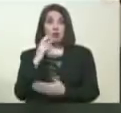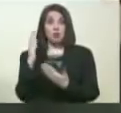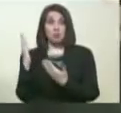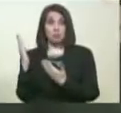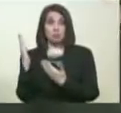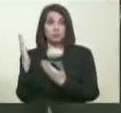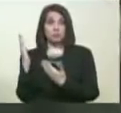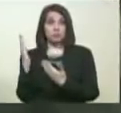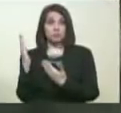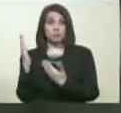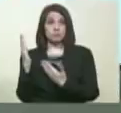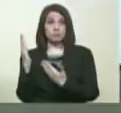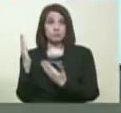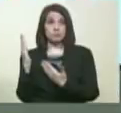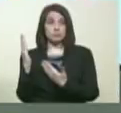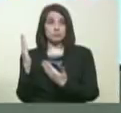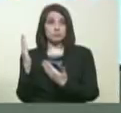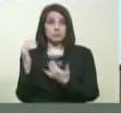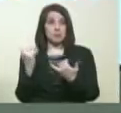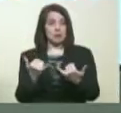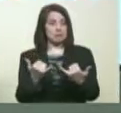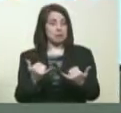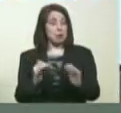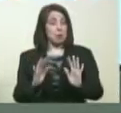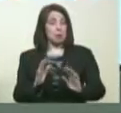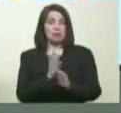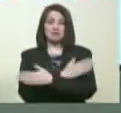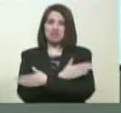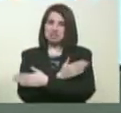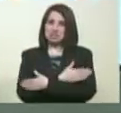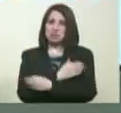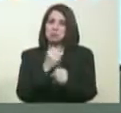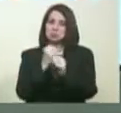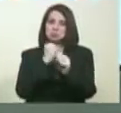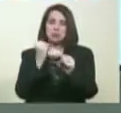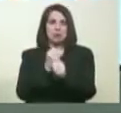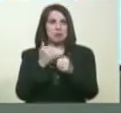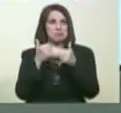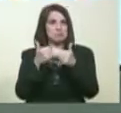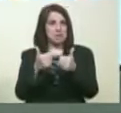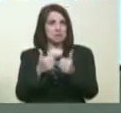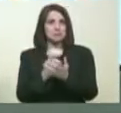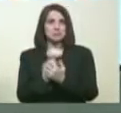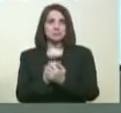Hasta ahora eres el oro y va bien, te felicito, camarada Víctor Cano.